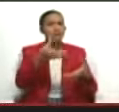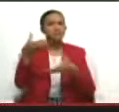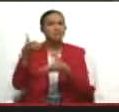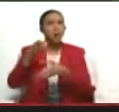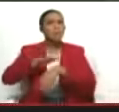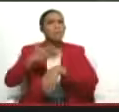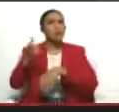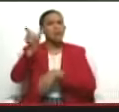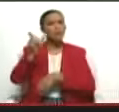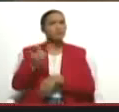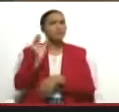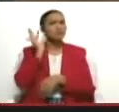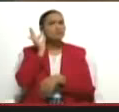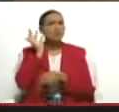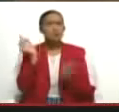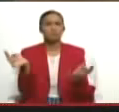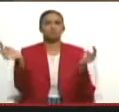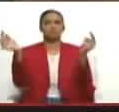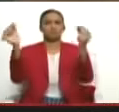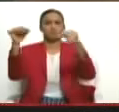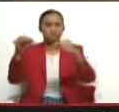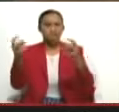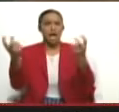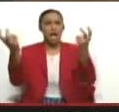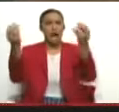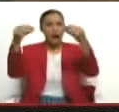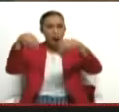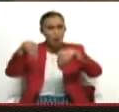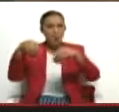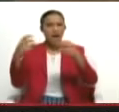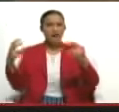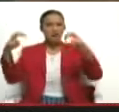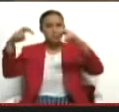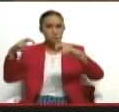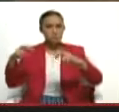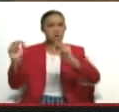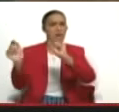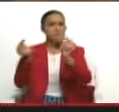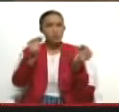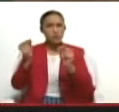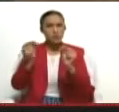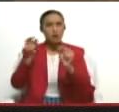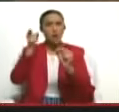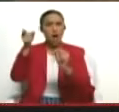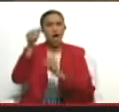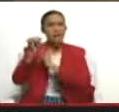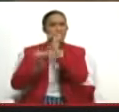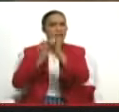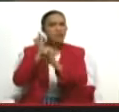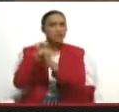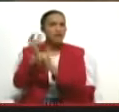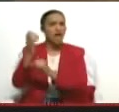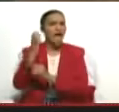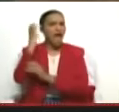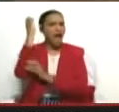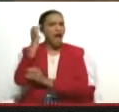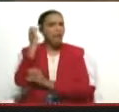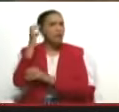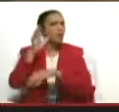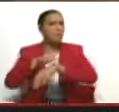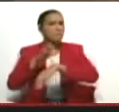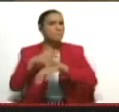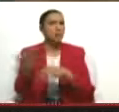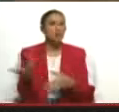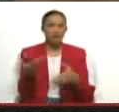un embajador de Europa de una superpotencia extranjera para darle toda esa información